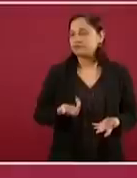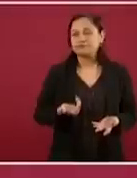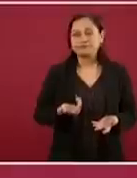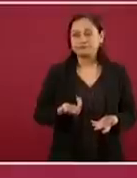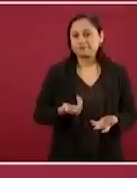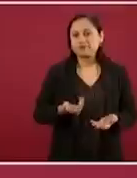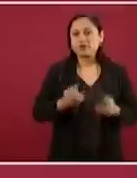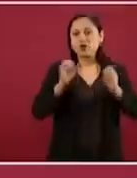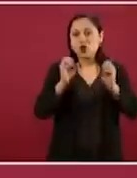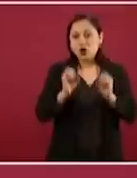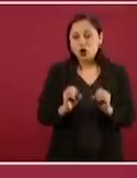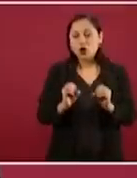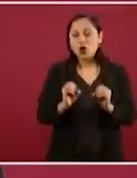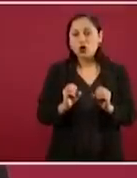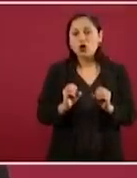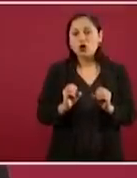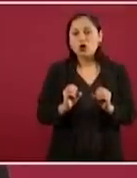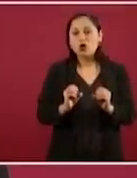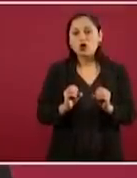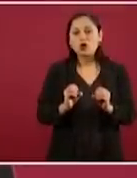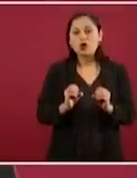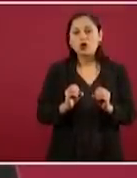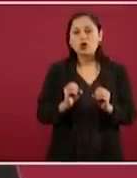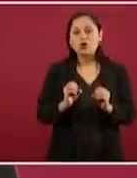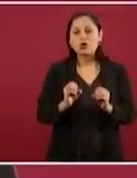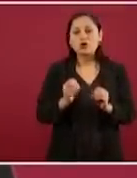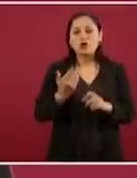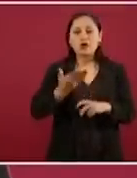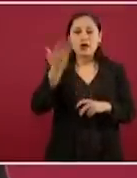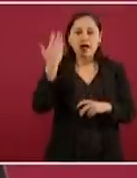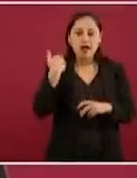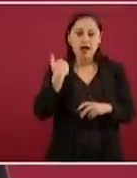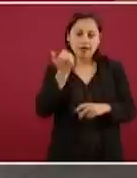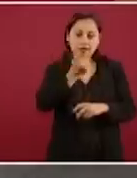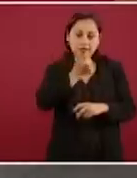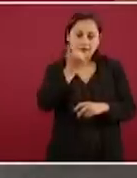o estudió con